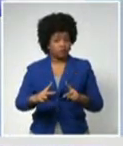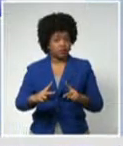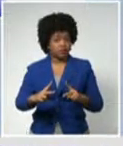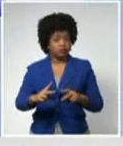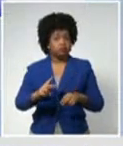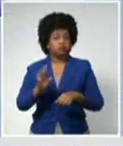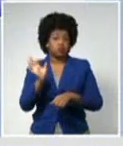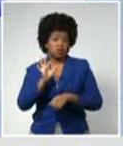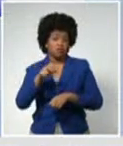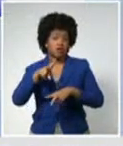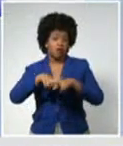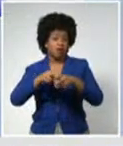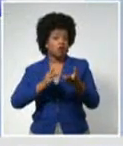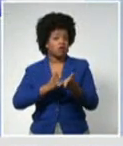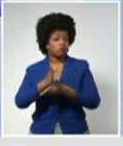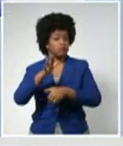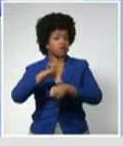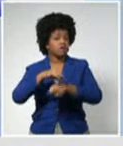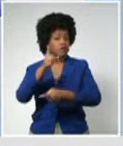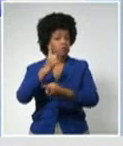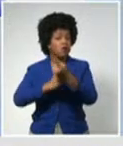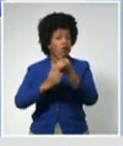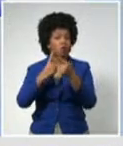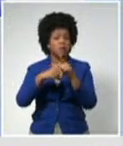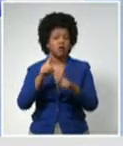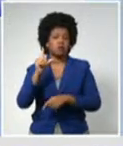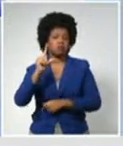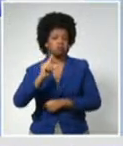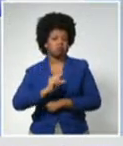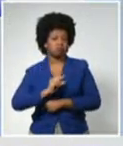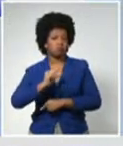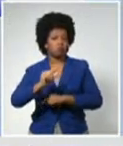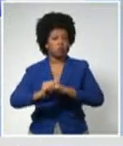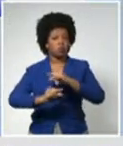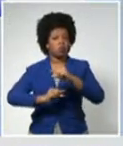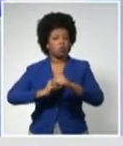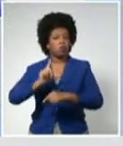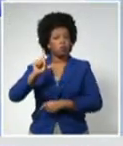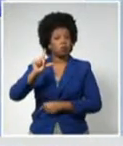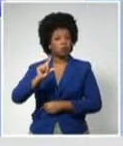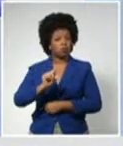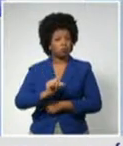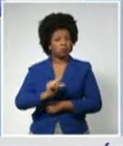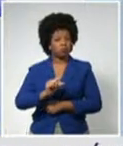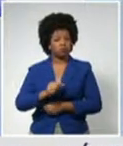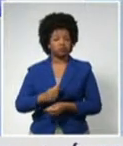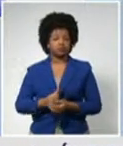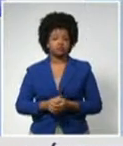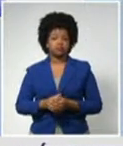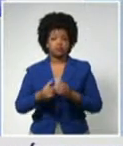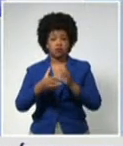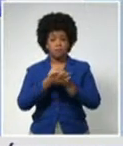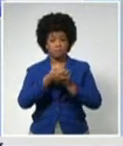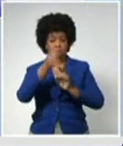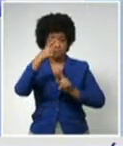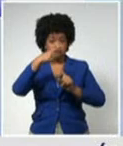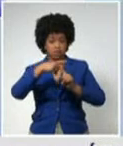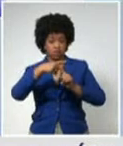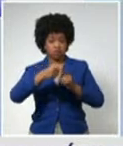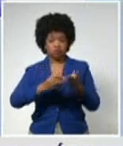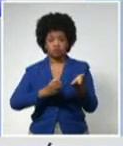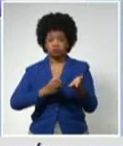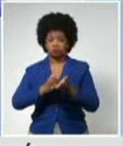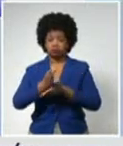todavía, pero sin embargo es una tasa inferior a la que tuvimos en el día de ayer. Matanzas mantiene una